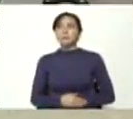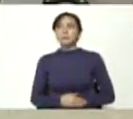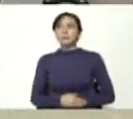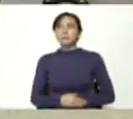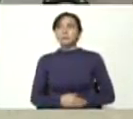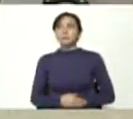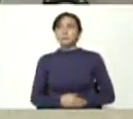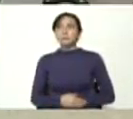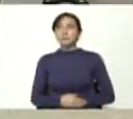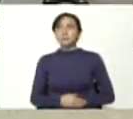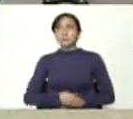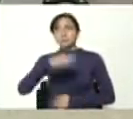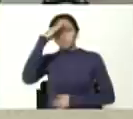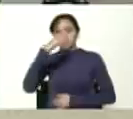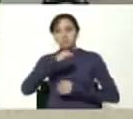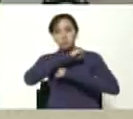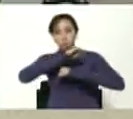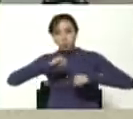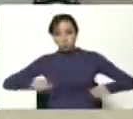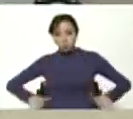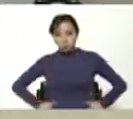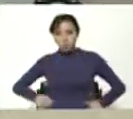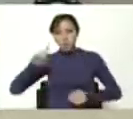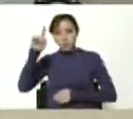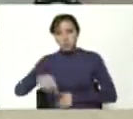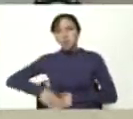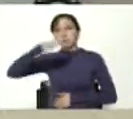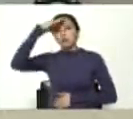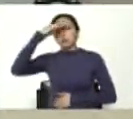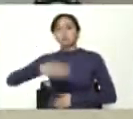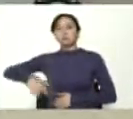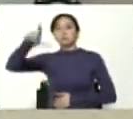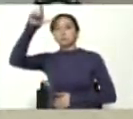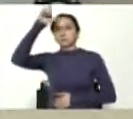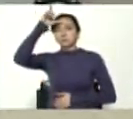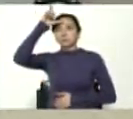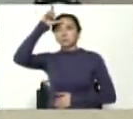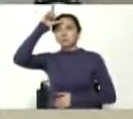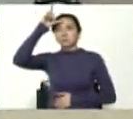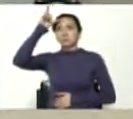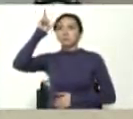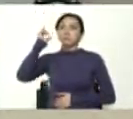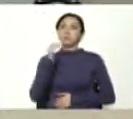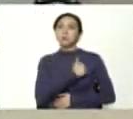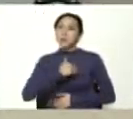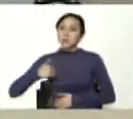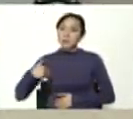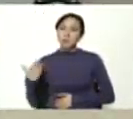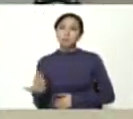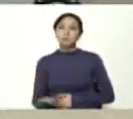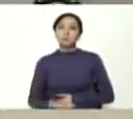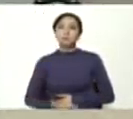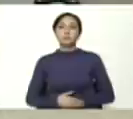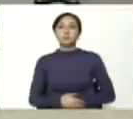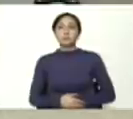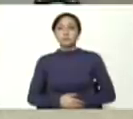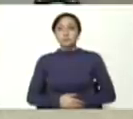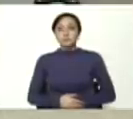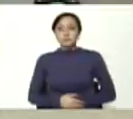de la Guardia Nacional Bolivariana y de la Milicia Bolivariana. Queremos,